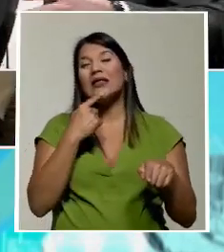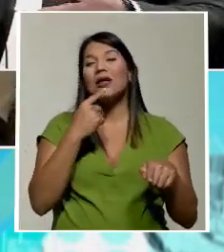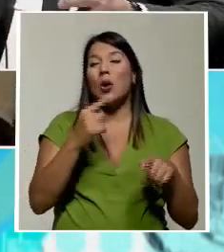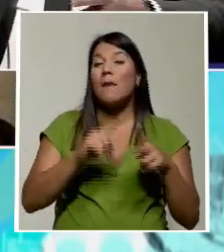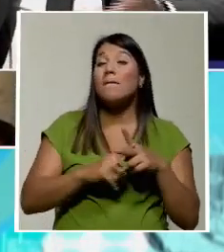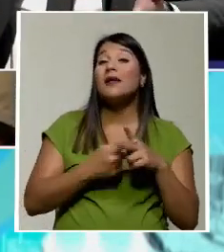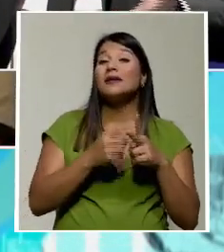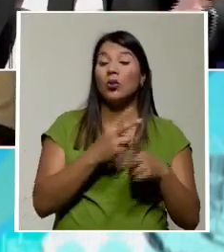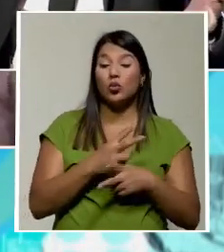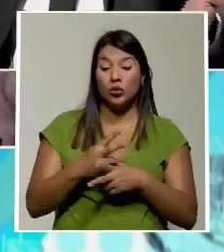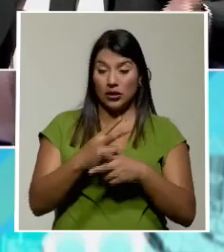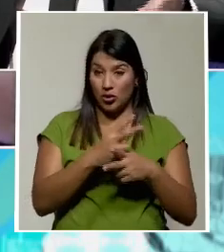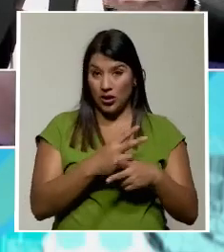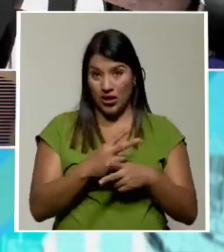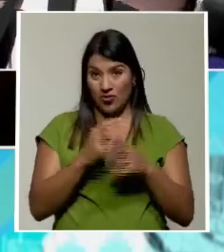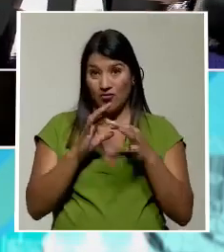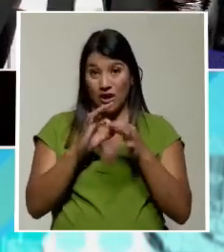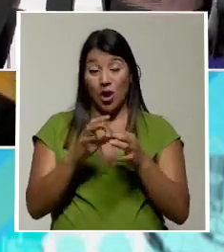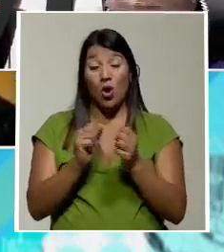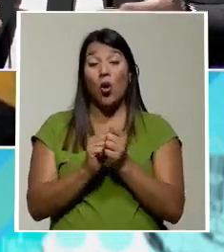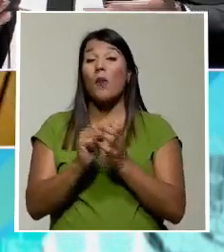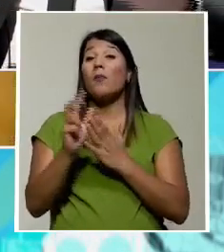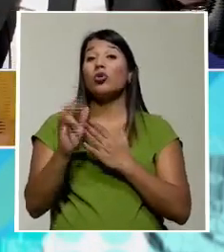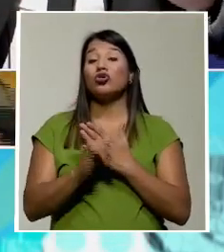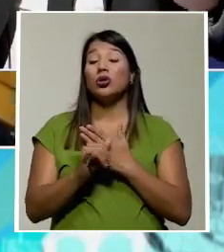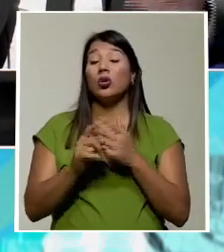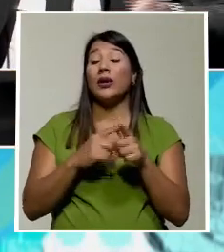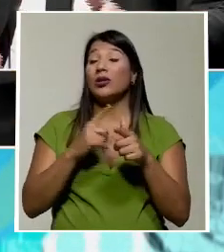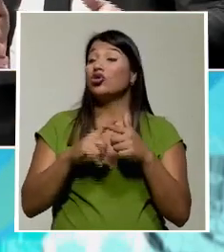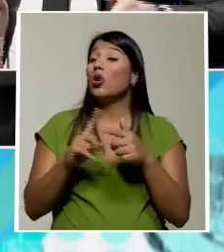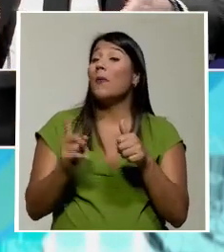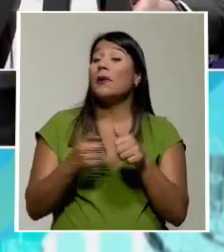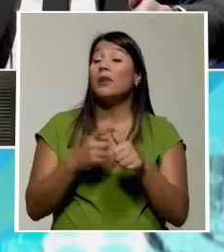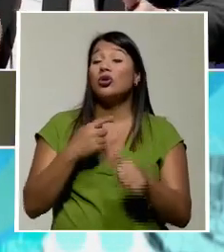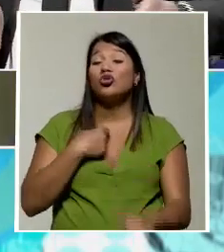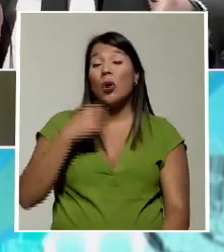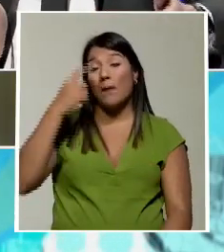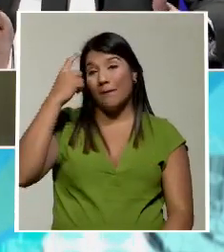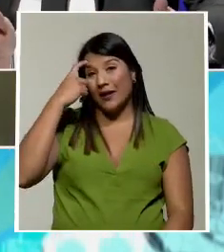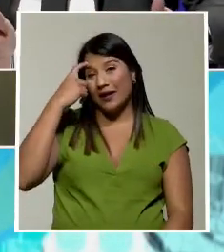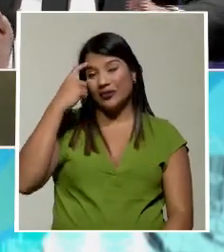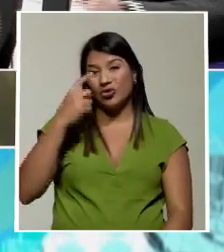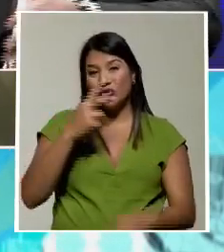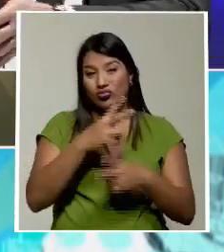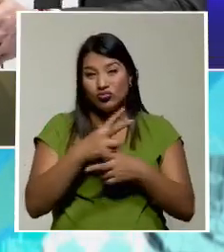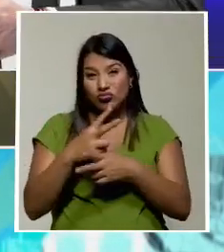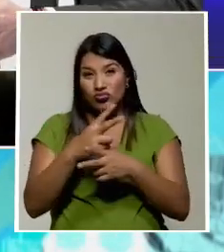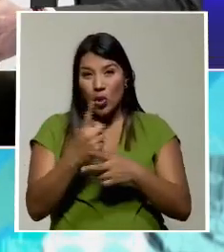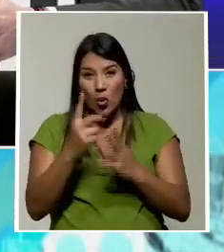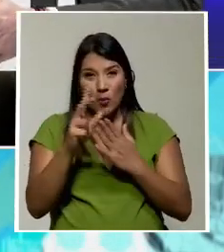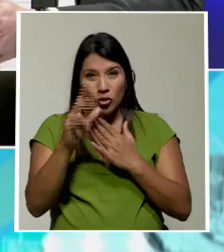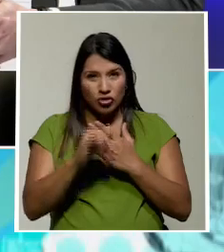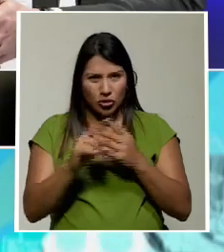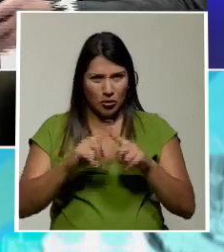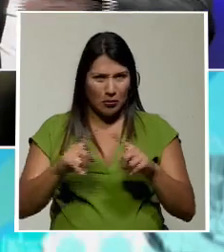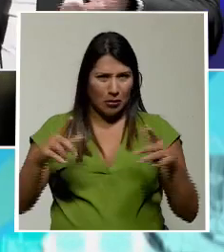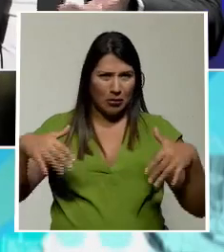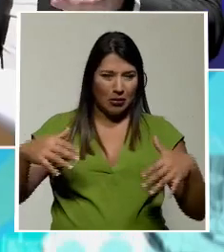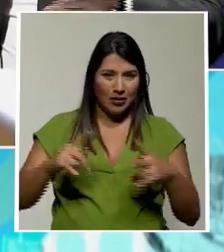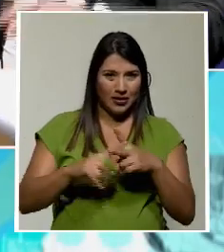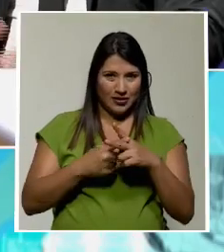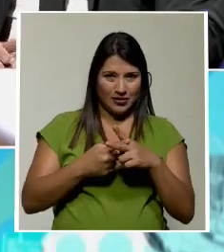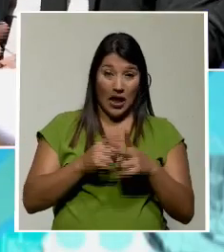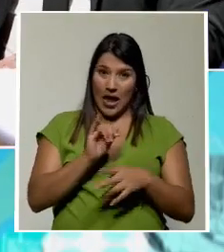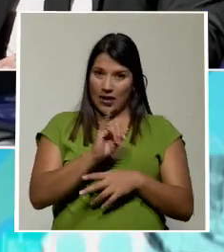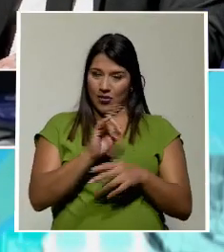educativa. Pues lo primero que uno le llama la atención es que se está auditando un proyecto que no ha iniciado, ¿verdad? Ese es el